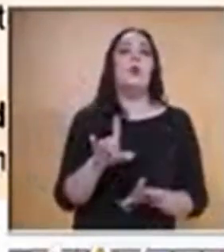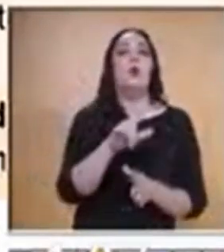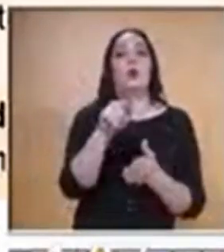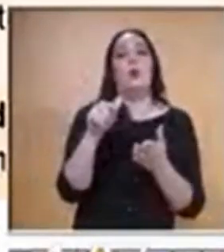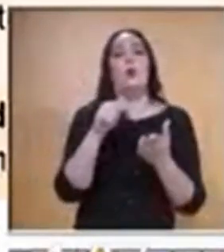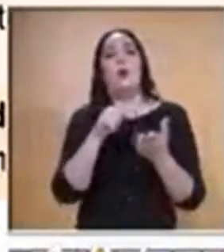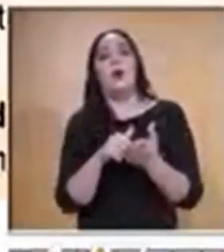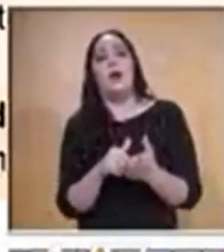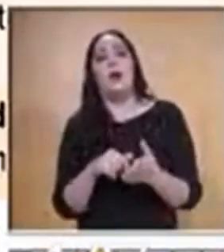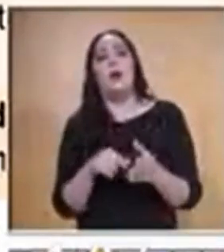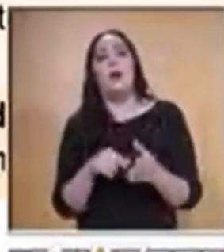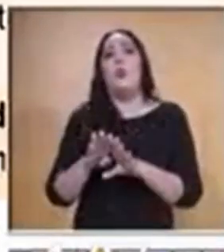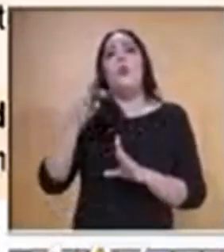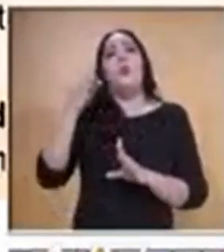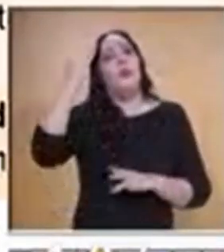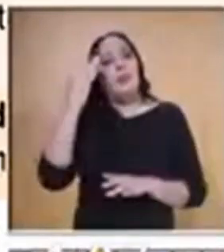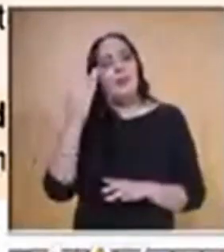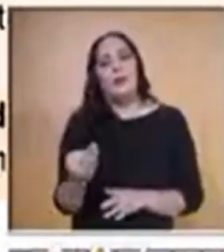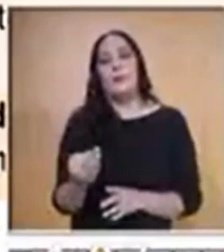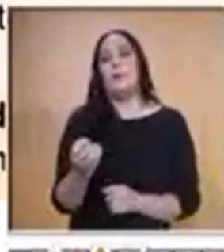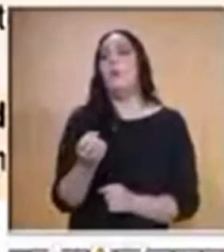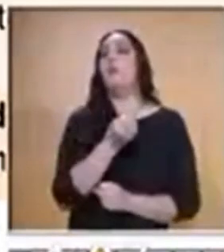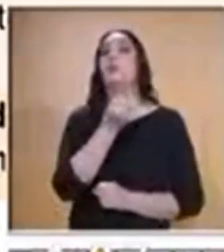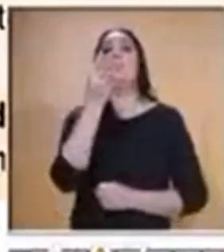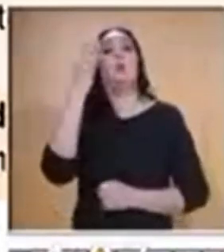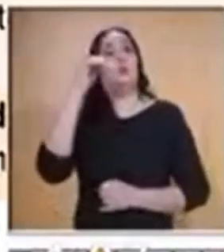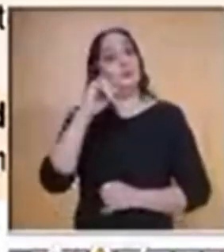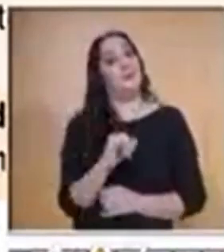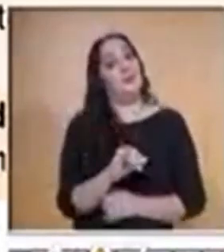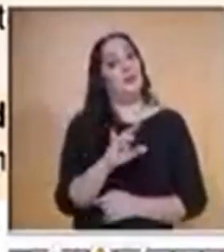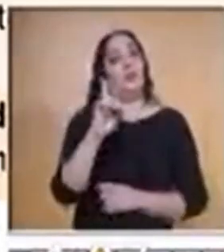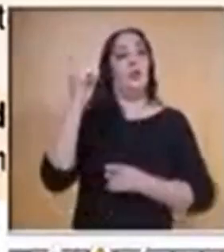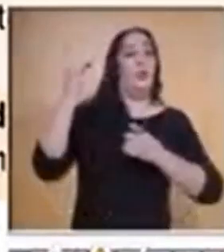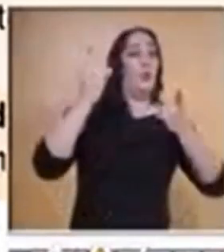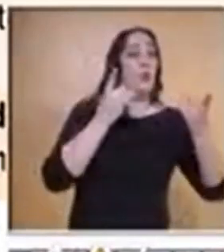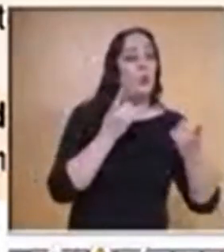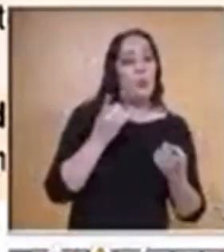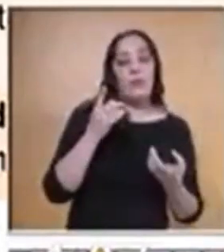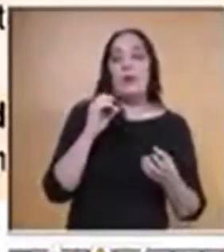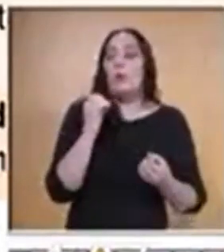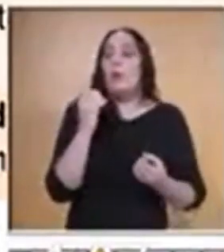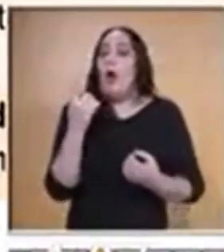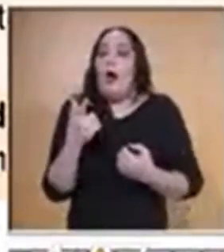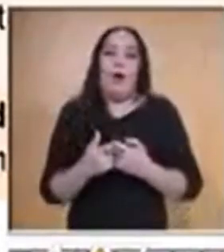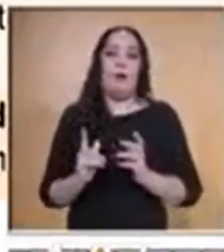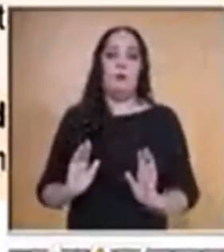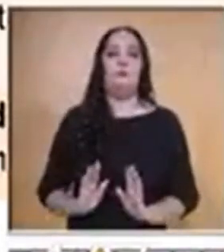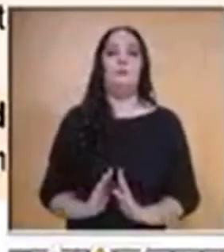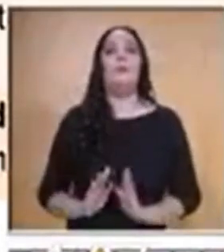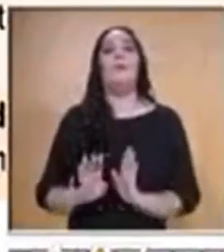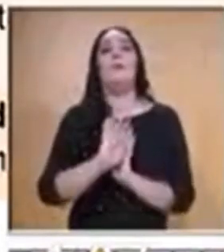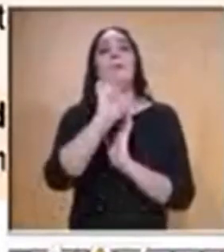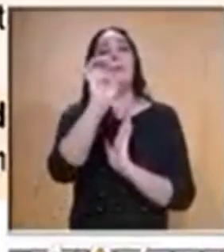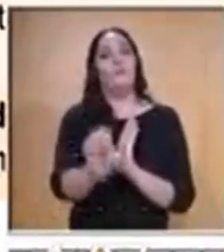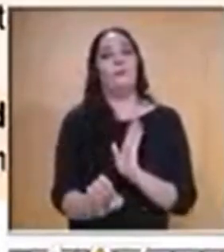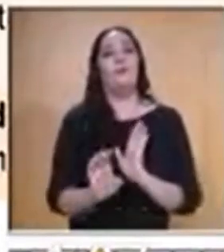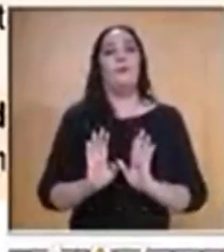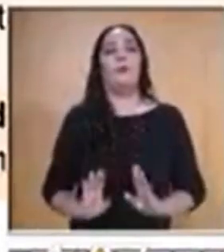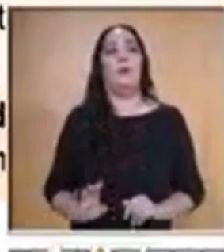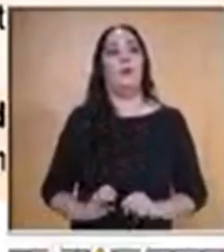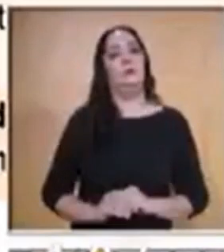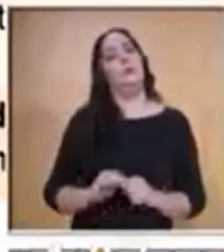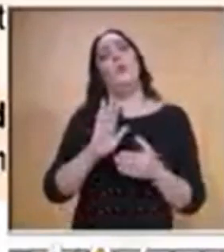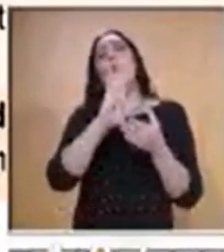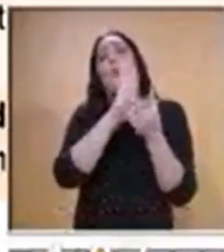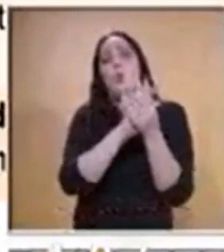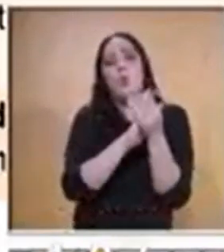lugar, tiempo, cantidad, afirmación, duda, entre otros. Ejemplo, pues muy